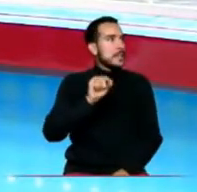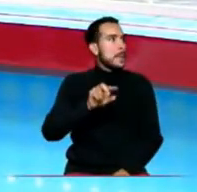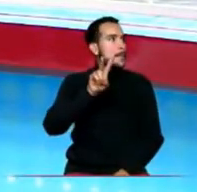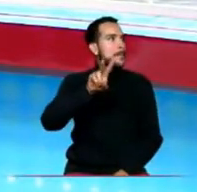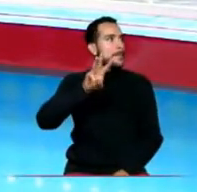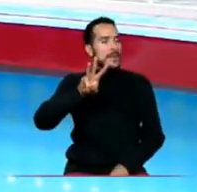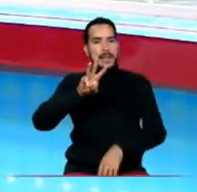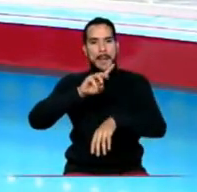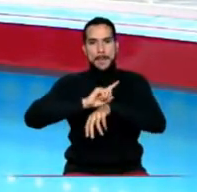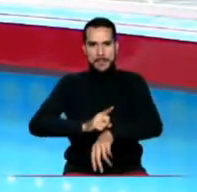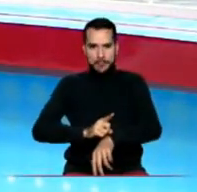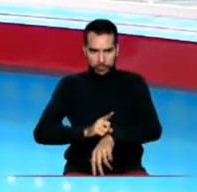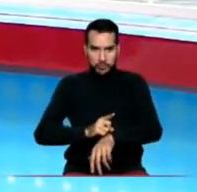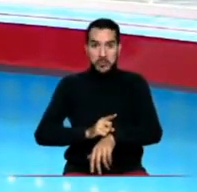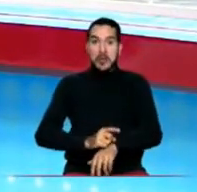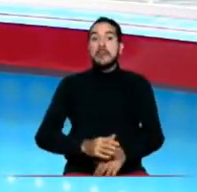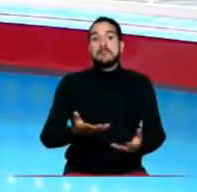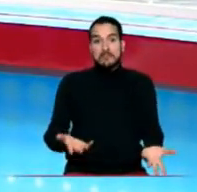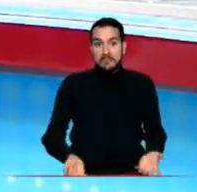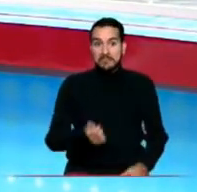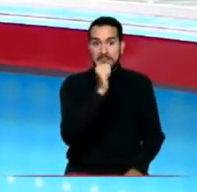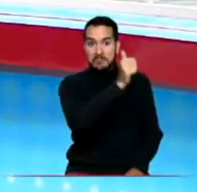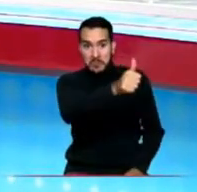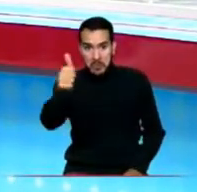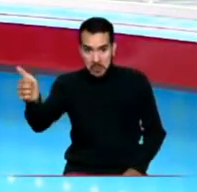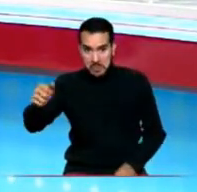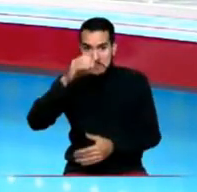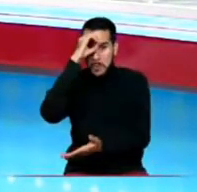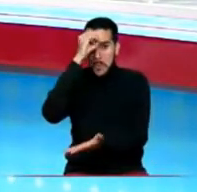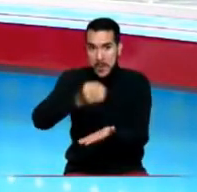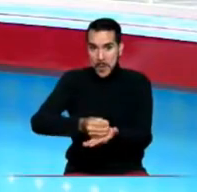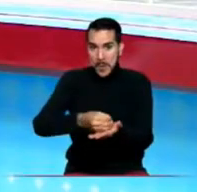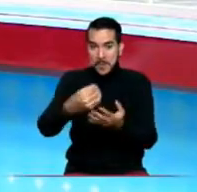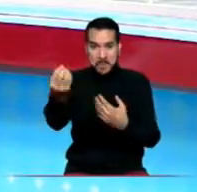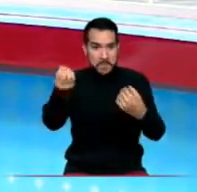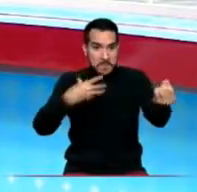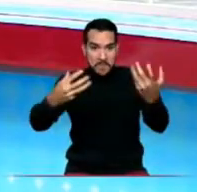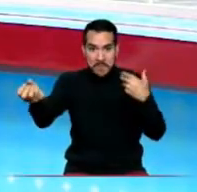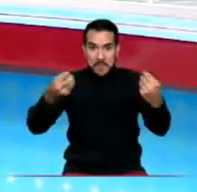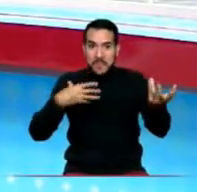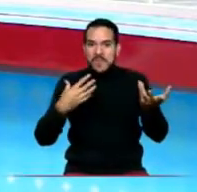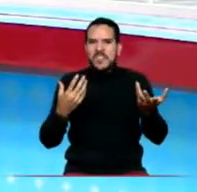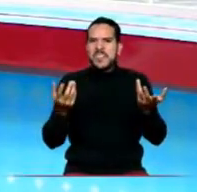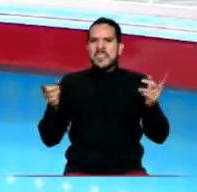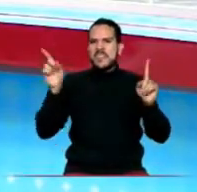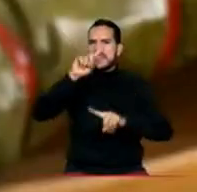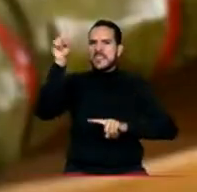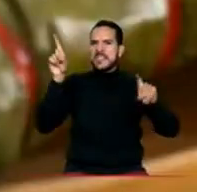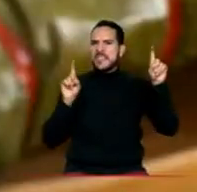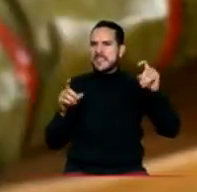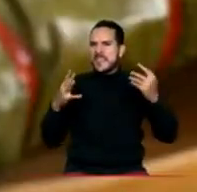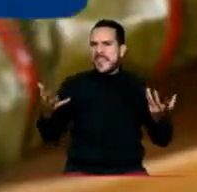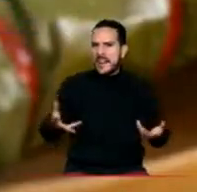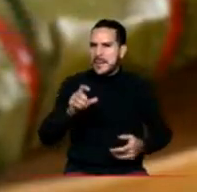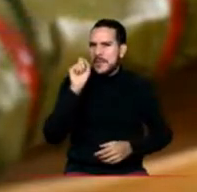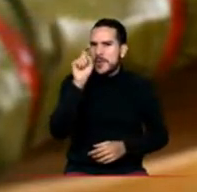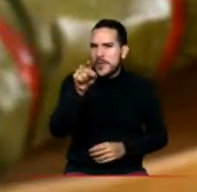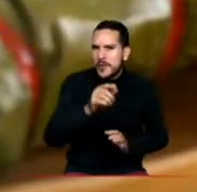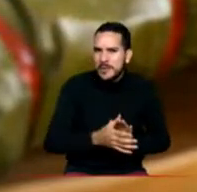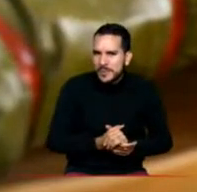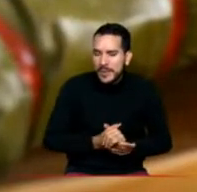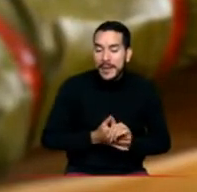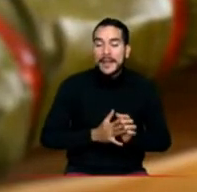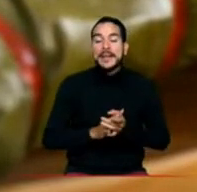invitarlos para que ustedes también opinen y participen sobre este tema, que es nuestro tema del día. La pregunta del día, Gigi, es ¿cuál es el